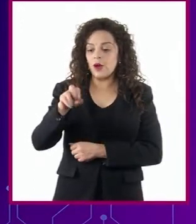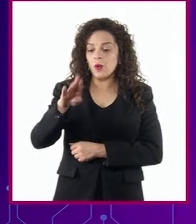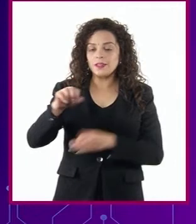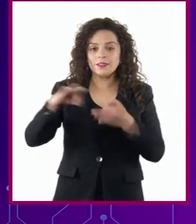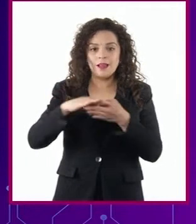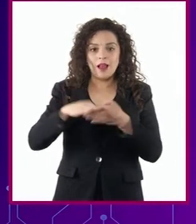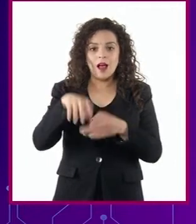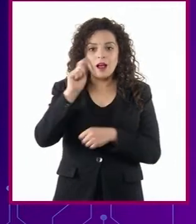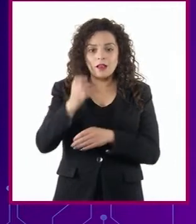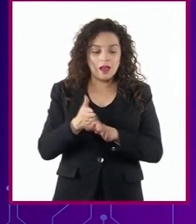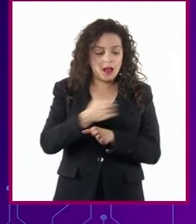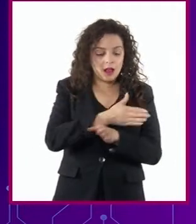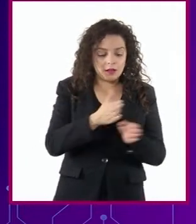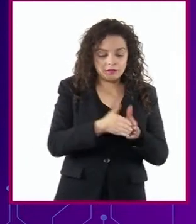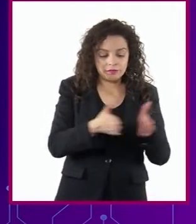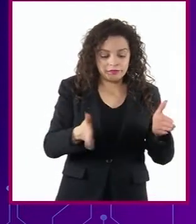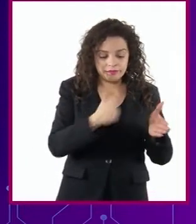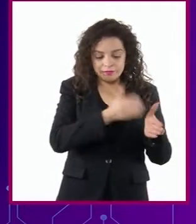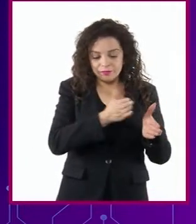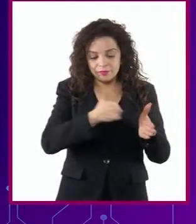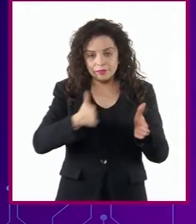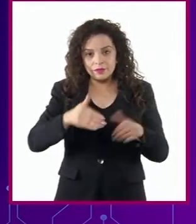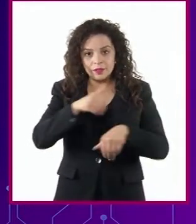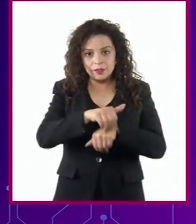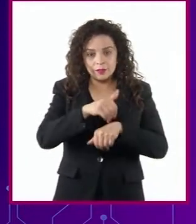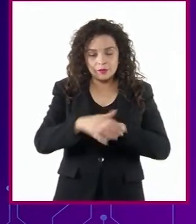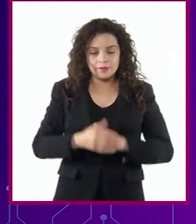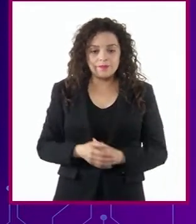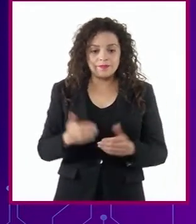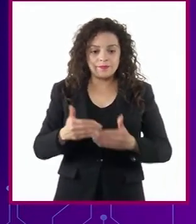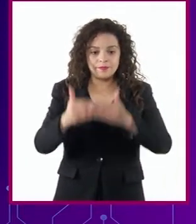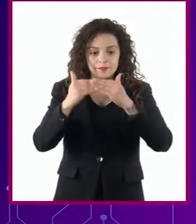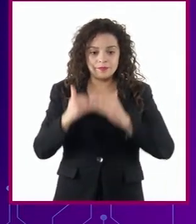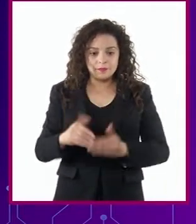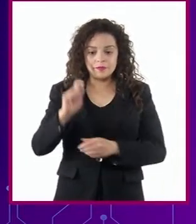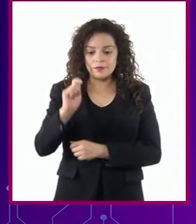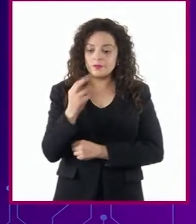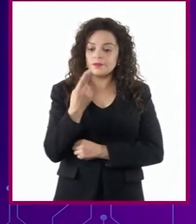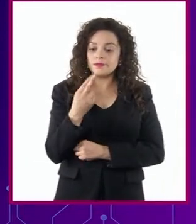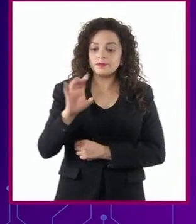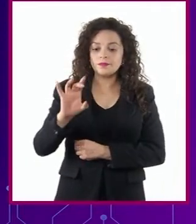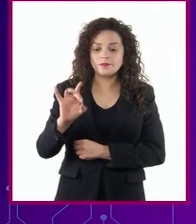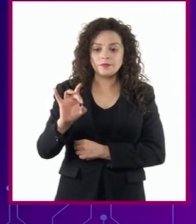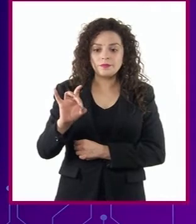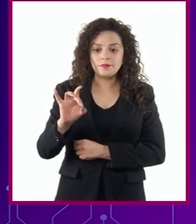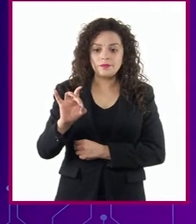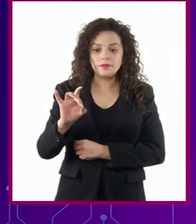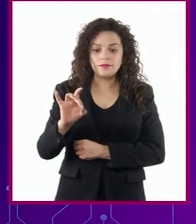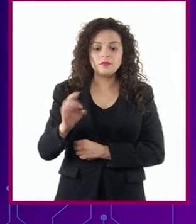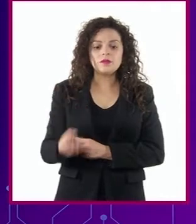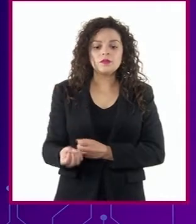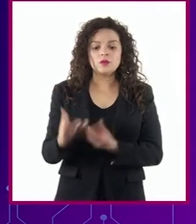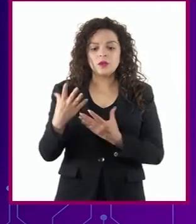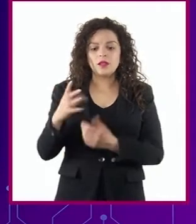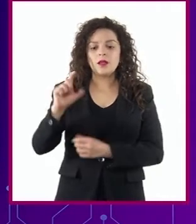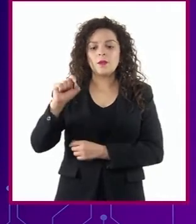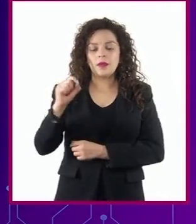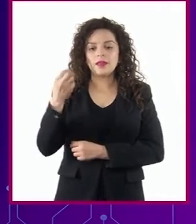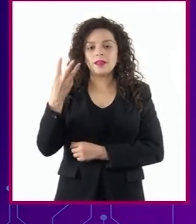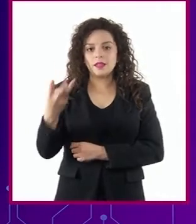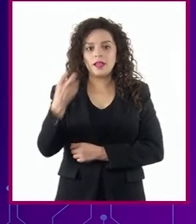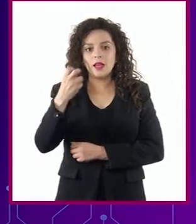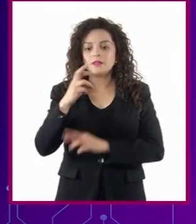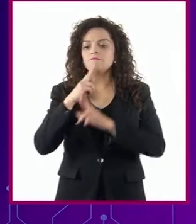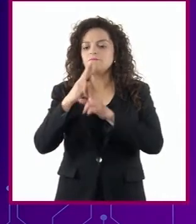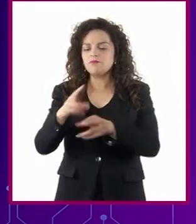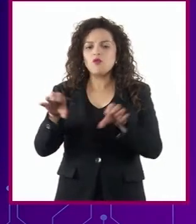esto mismo obtenemos la frecuencia acumulada del intervalo 25 a 30 es de 23, resultado de